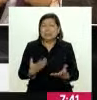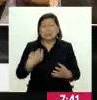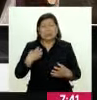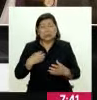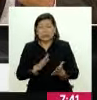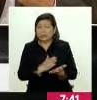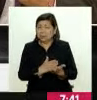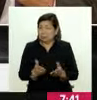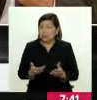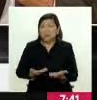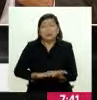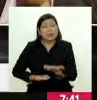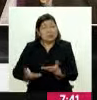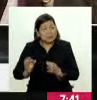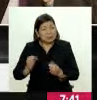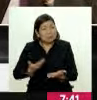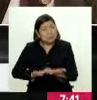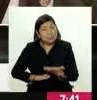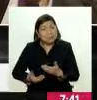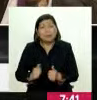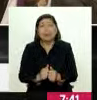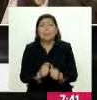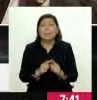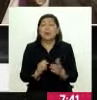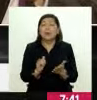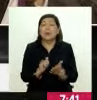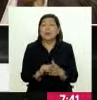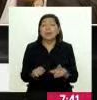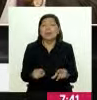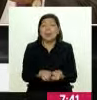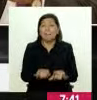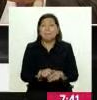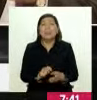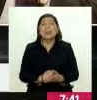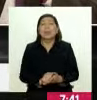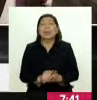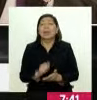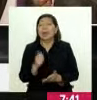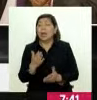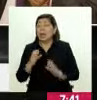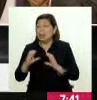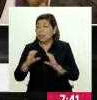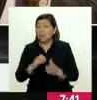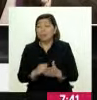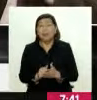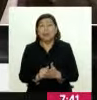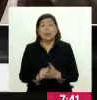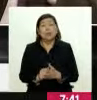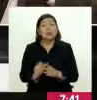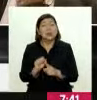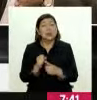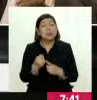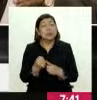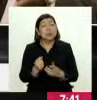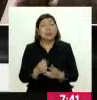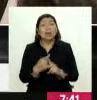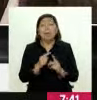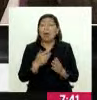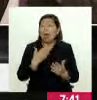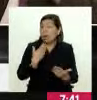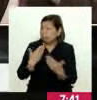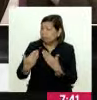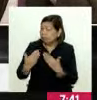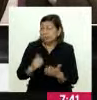gobierno tiene que estar al servicio de su sociedad. Y eso es lo que nosotros vamos a hacer. Ahora, ha habido diálogos con diferentes actores sociales, espacios de